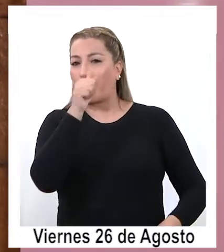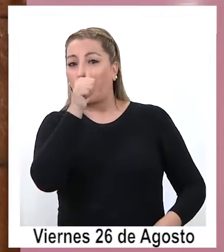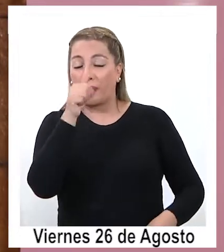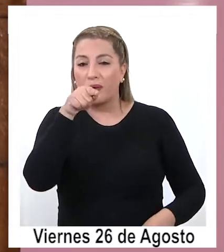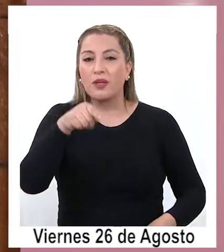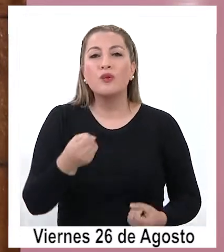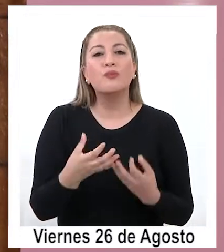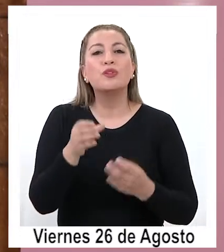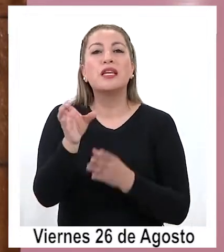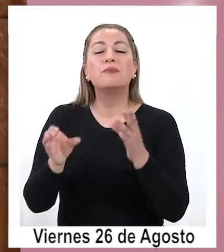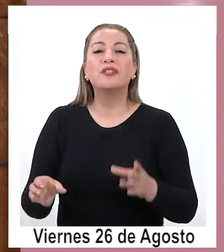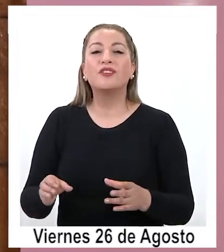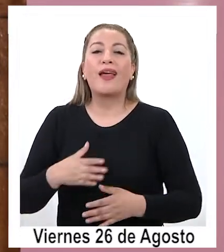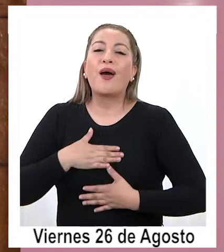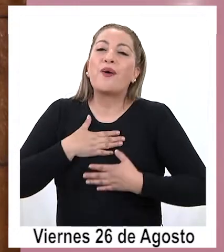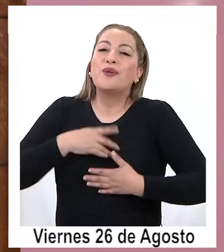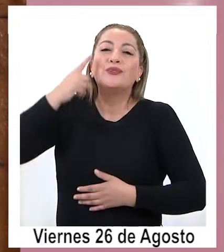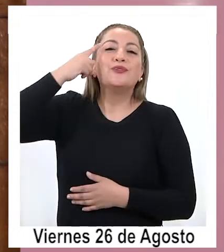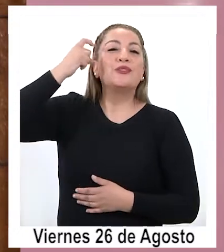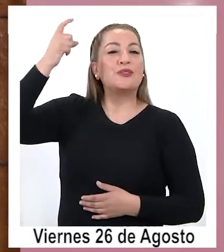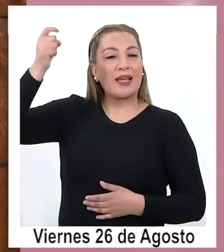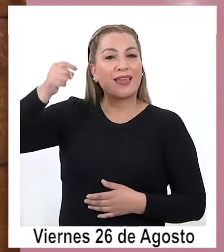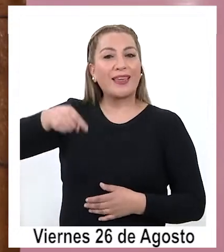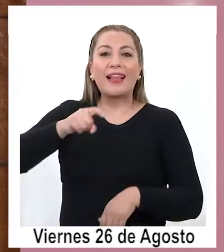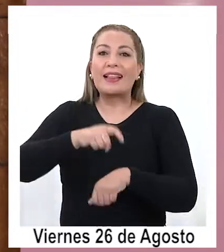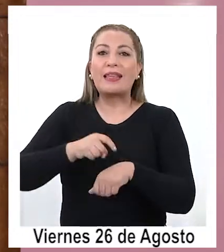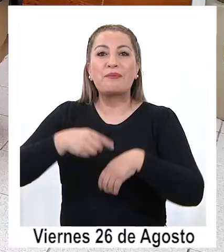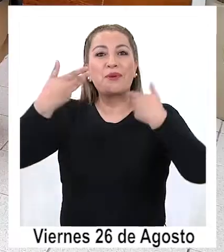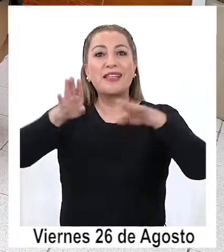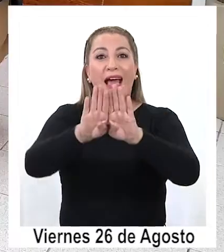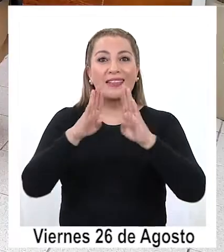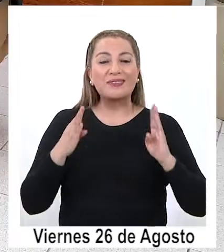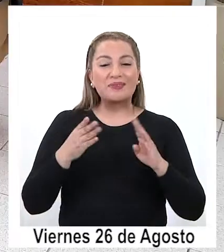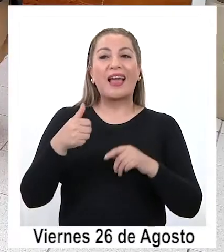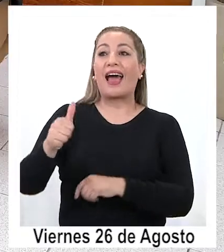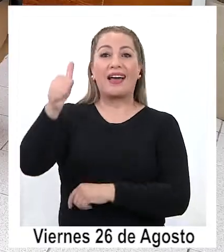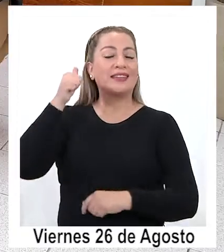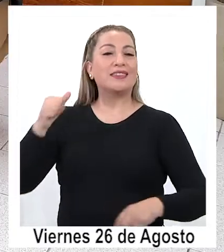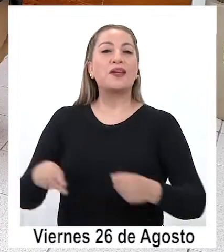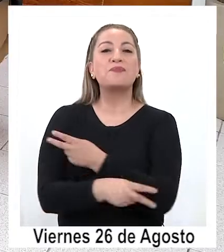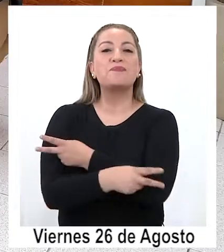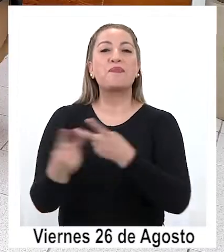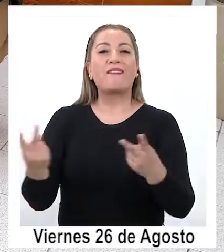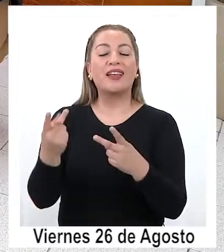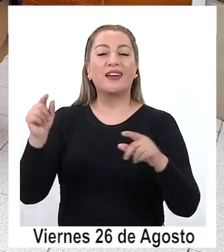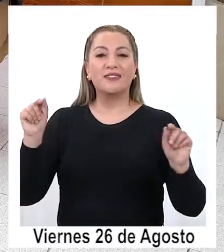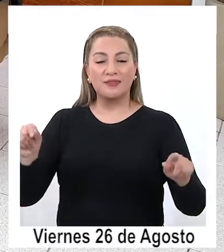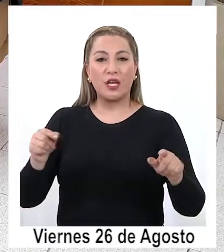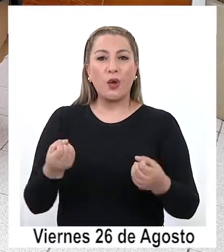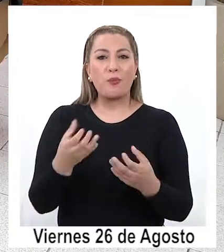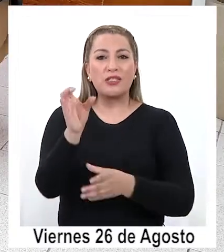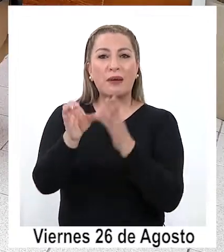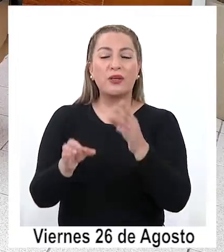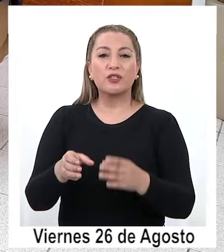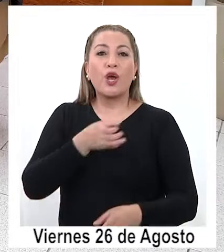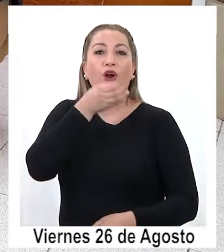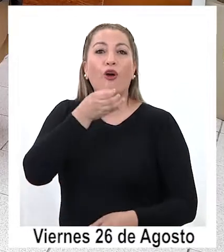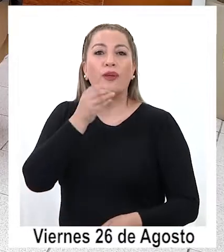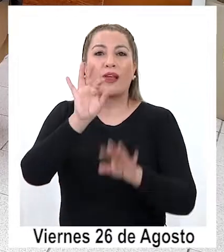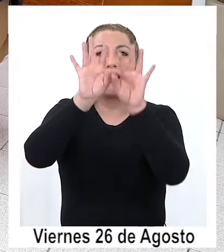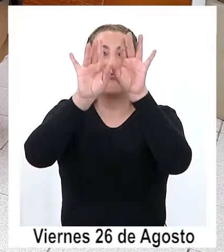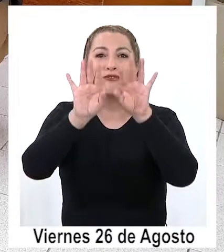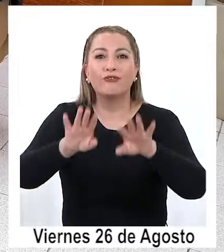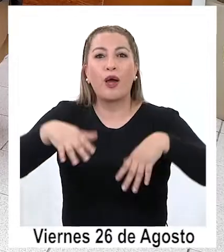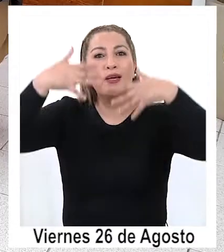los artistas que anhelan que este momento llegue yo publicamos ayer la visita y muchos artistas comentaban por